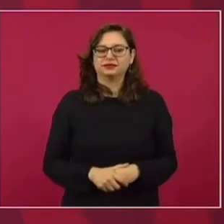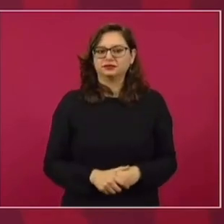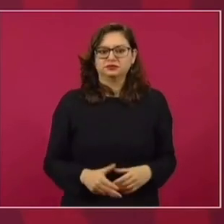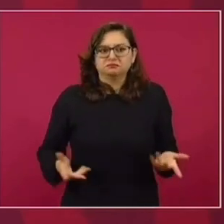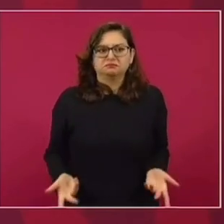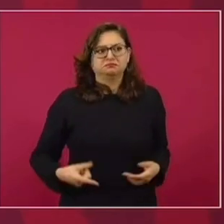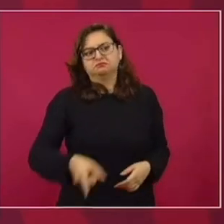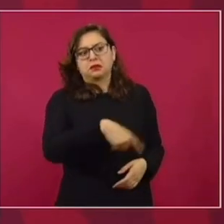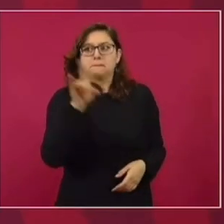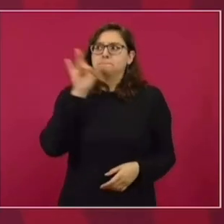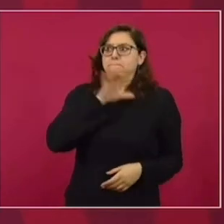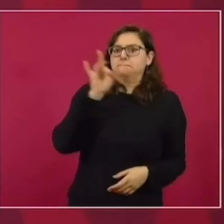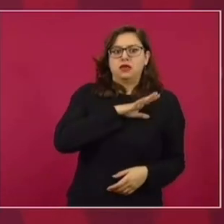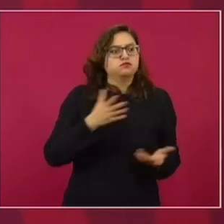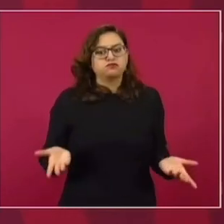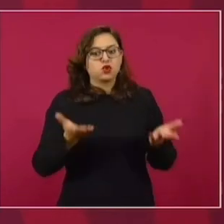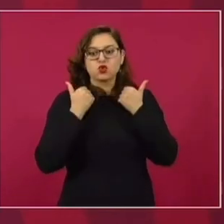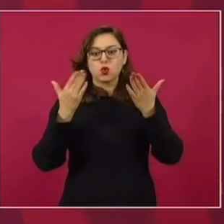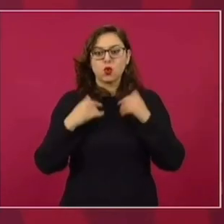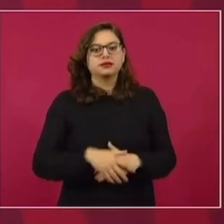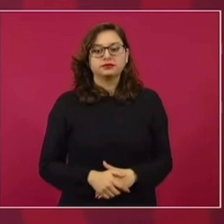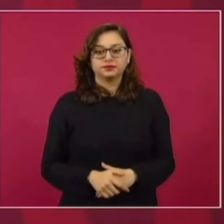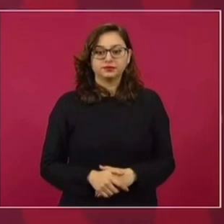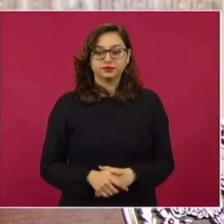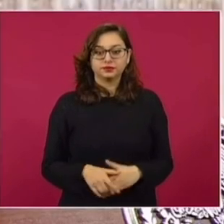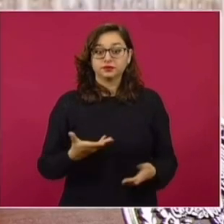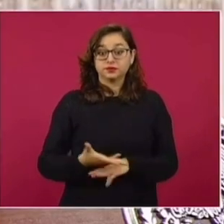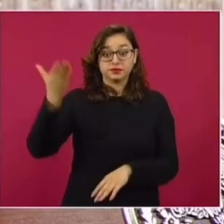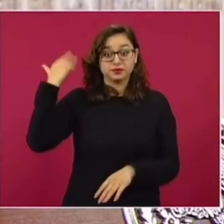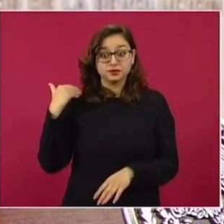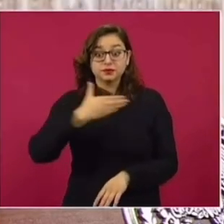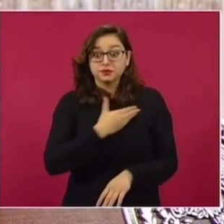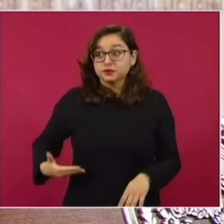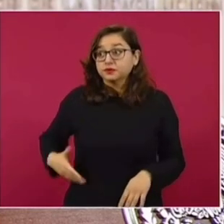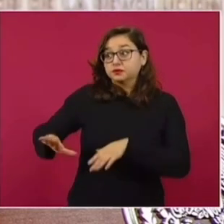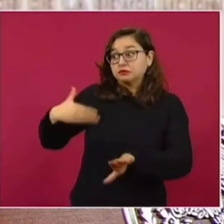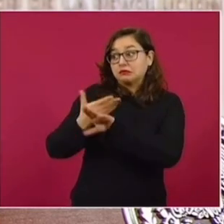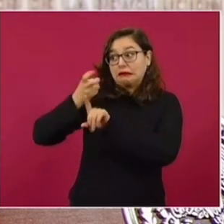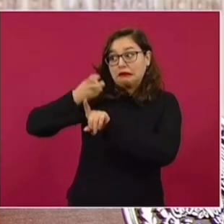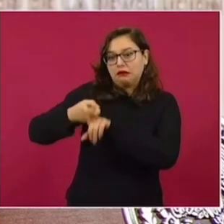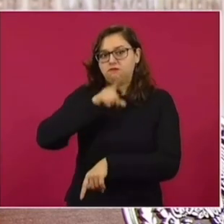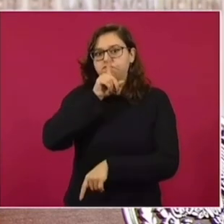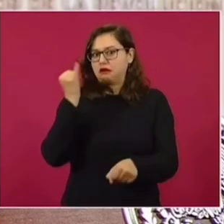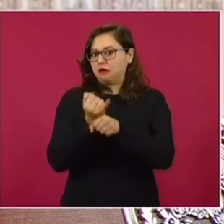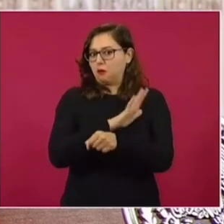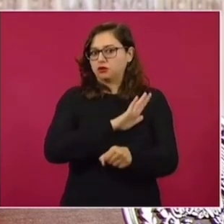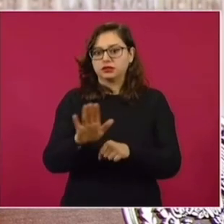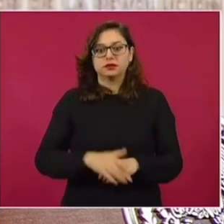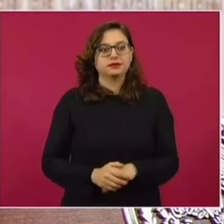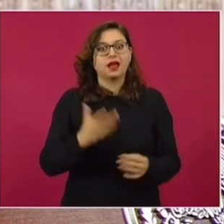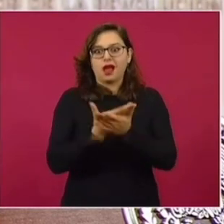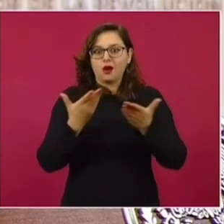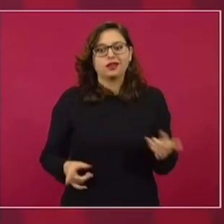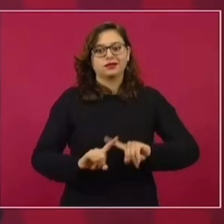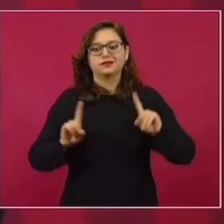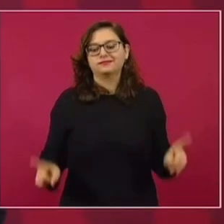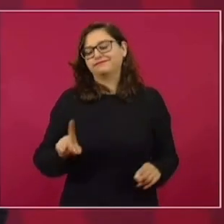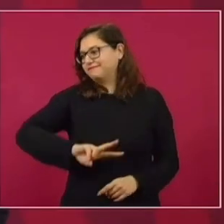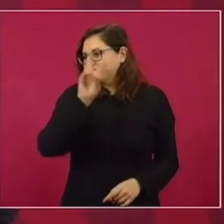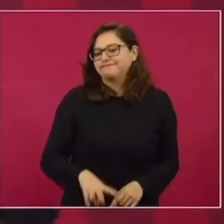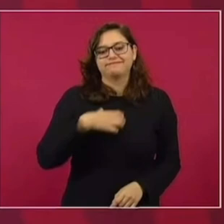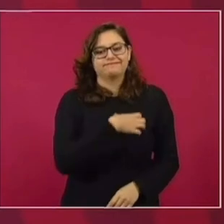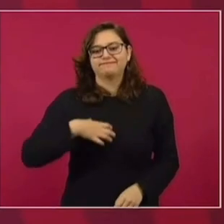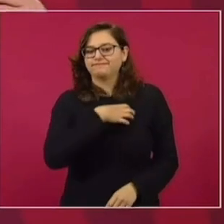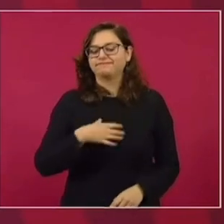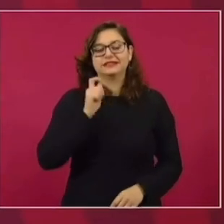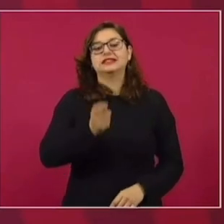no tienen miedo a nadie, hasta insultan al presidente. Antes no se podía tocar al intocable. Me da muchísimo gusto